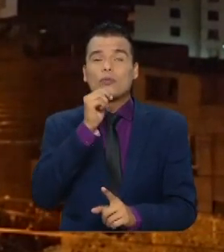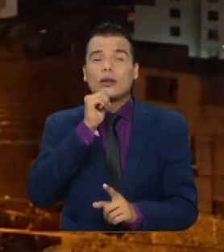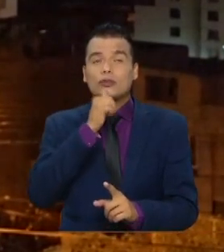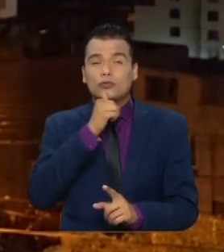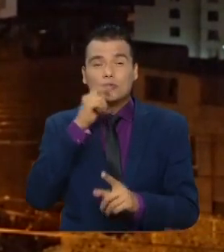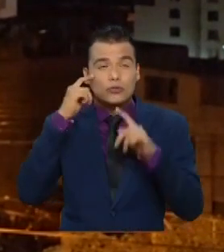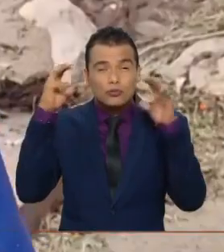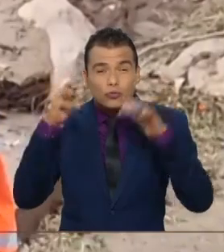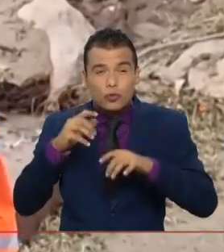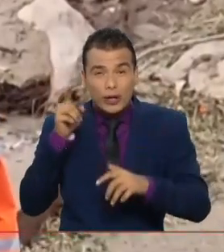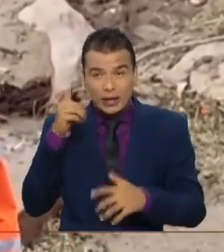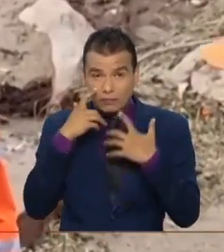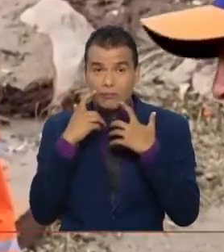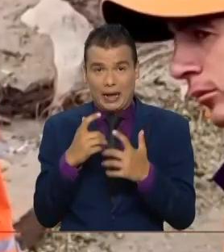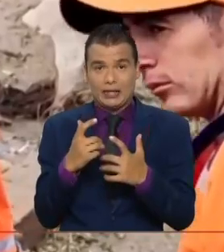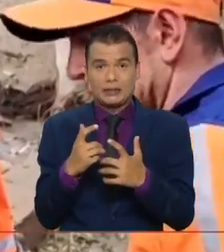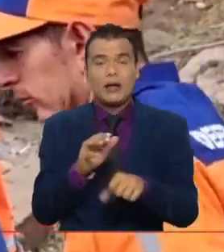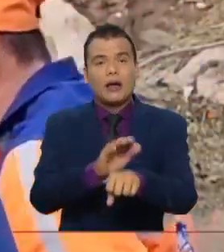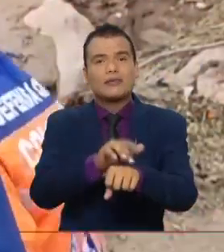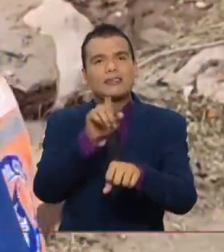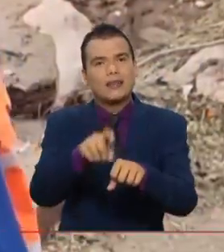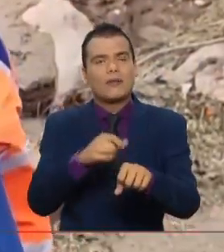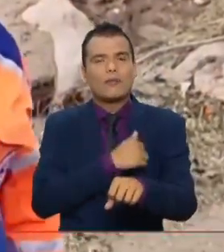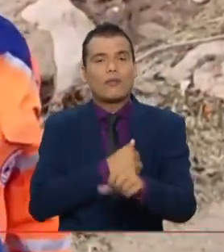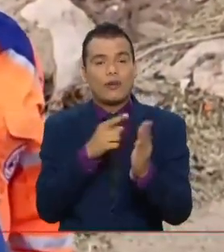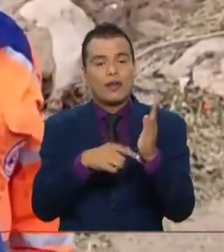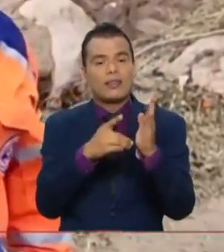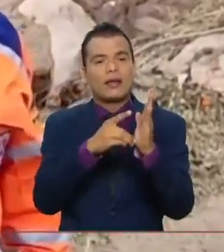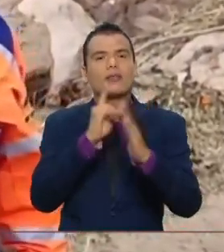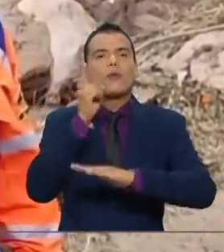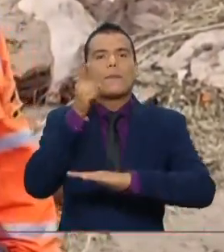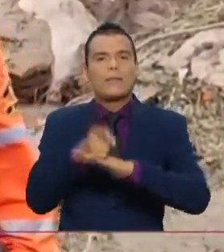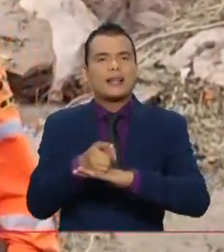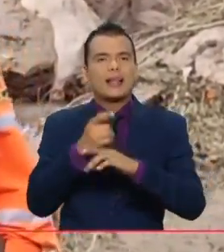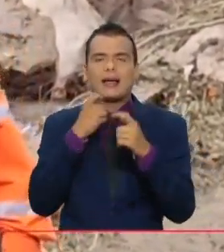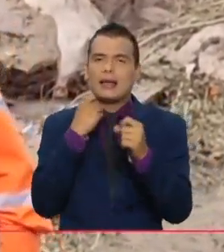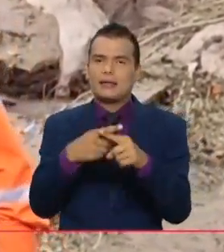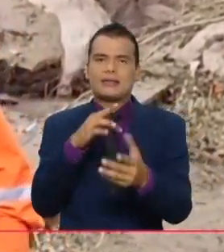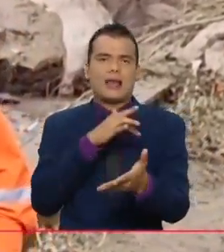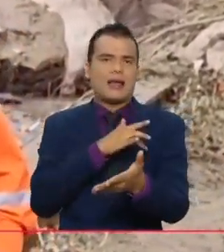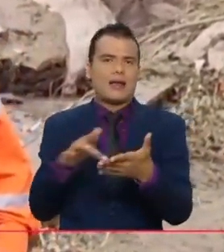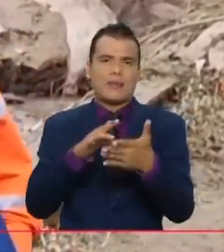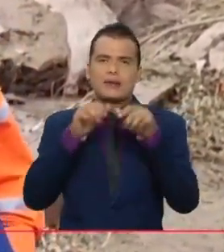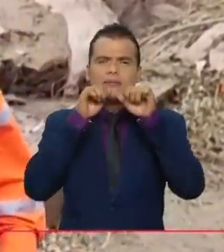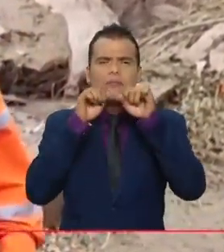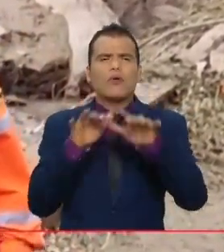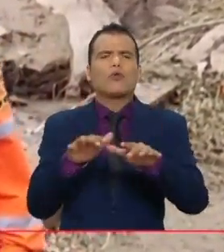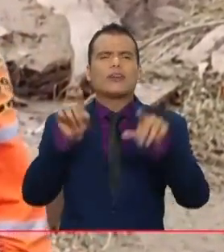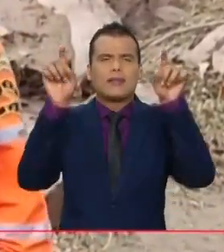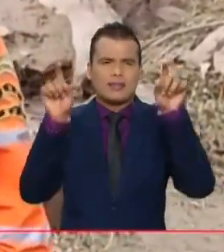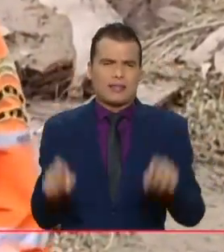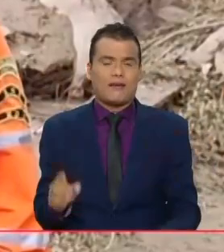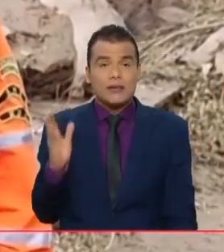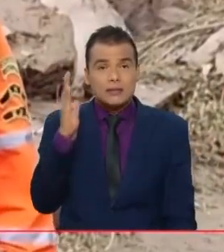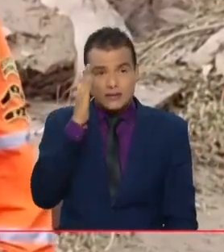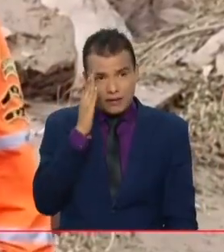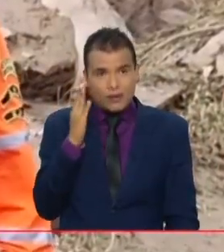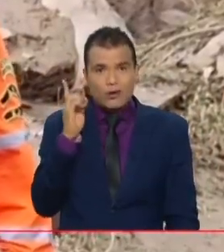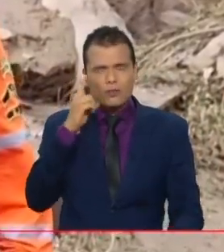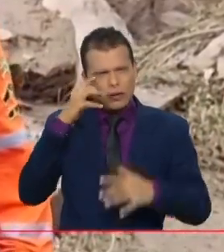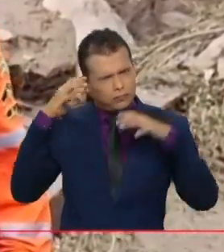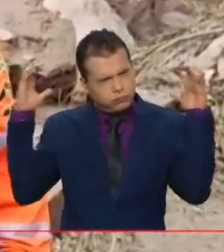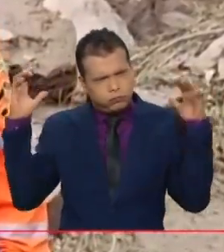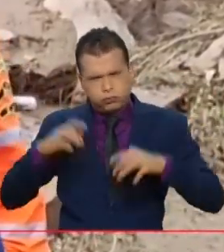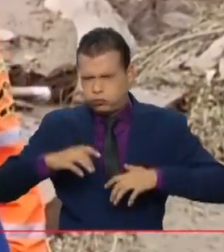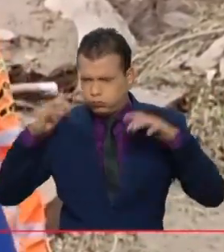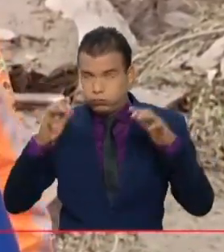calamidad pública. Lo primero que hemos recomendado a los alcaldes de estos municipios, decretar la calamidad pública por estas afectaciones de la primera